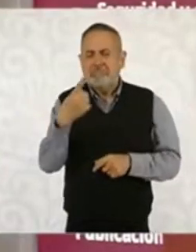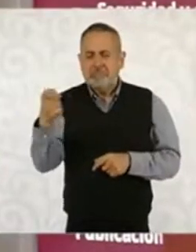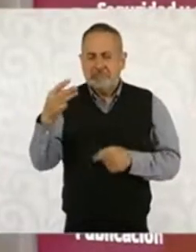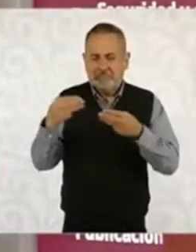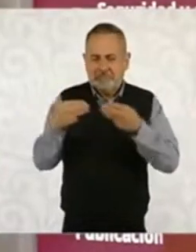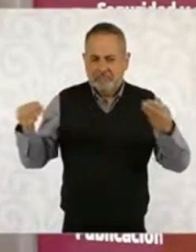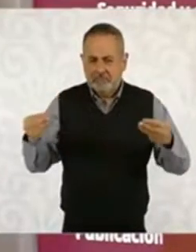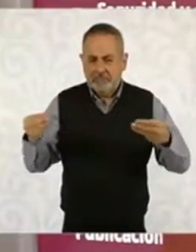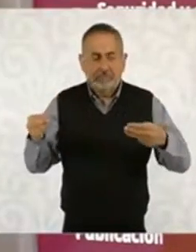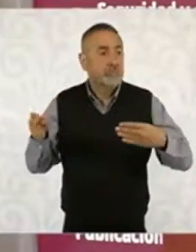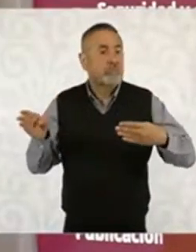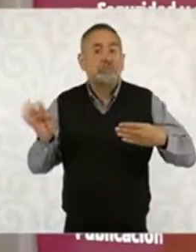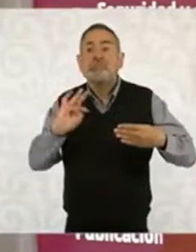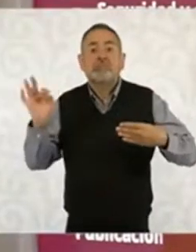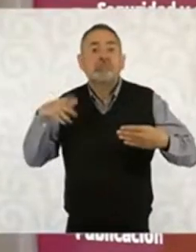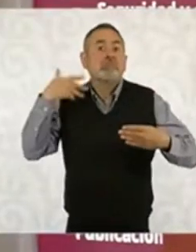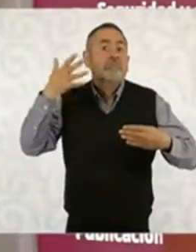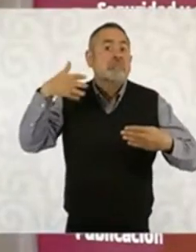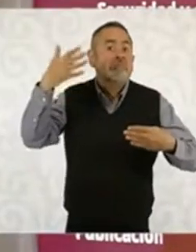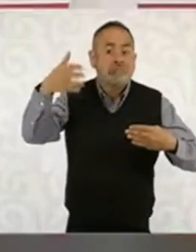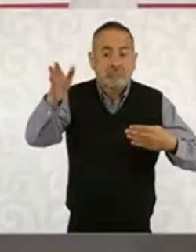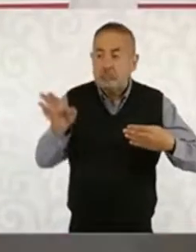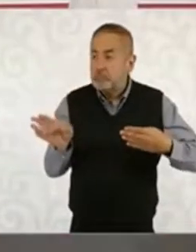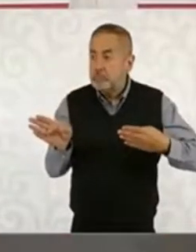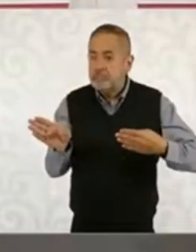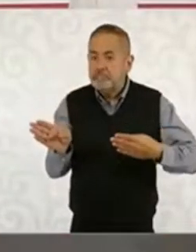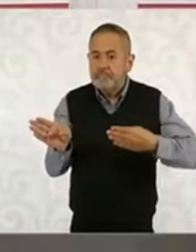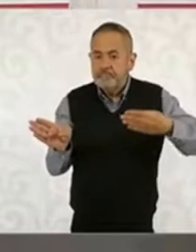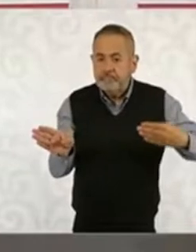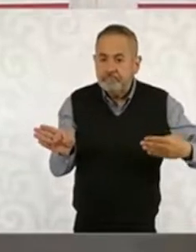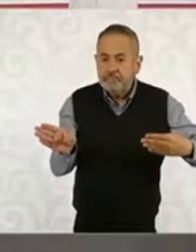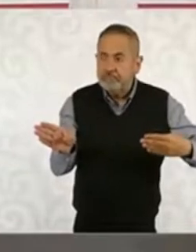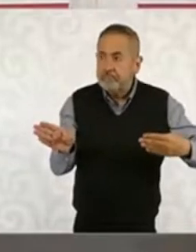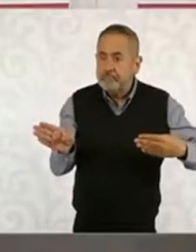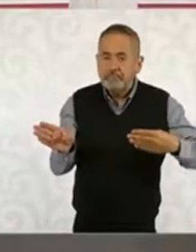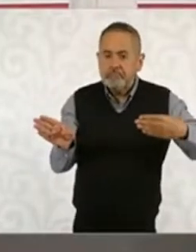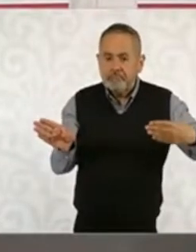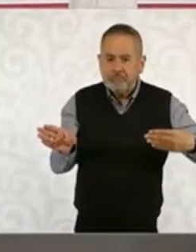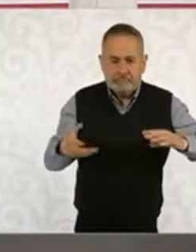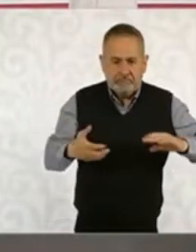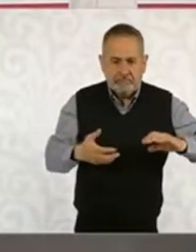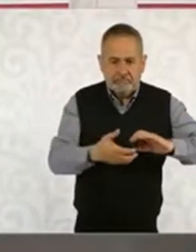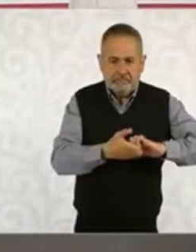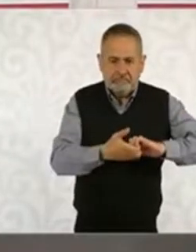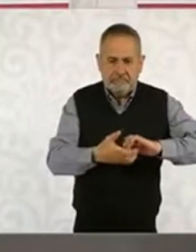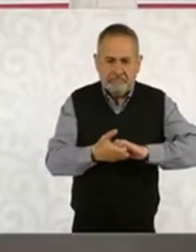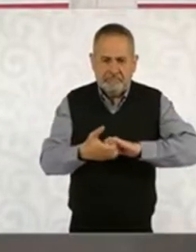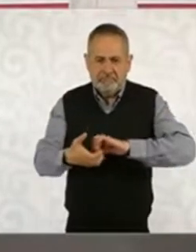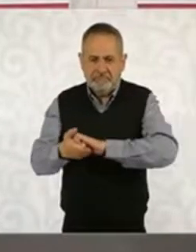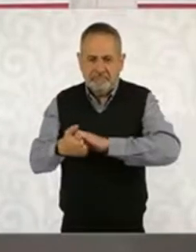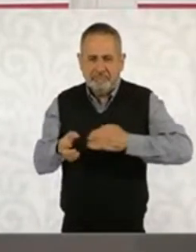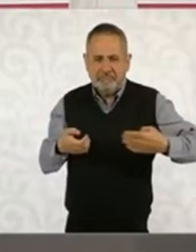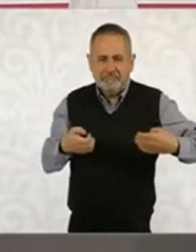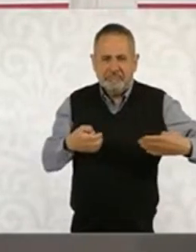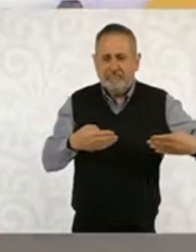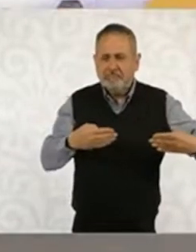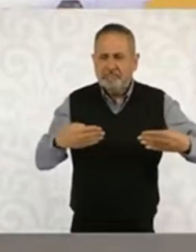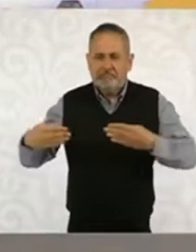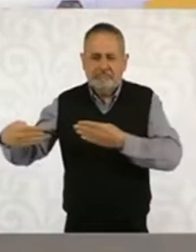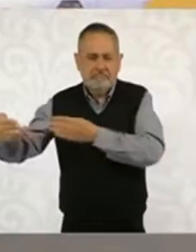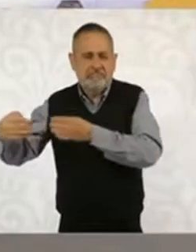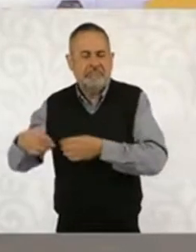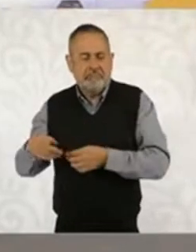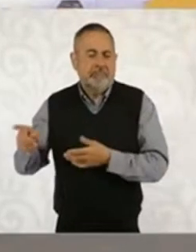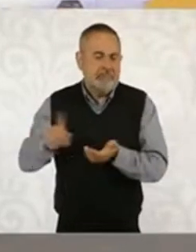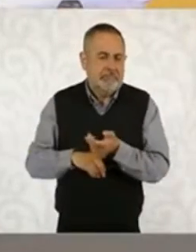ir creciendo la capacidad de los trenes porque se pueden acoplar. Nuestros andenes en Buenavista nos permiten acoplar 2 trenes